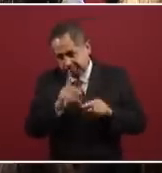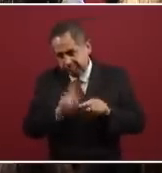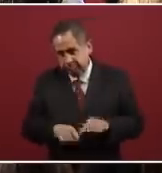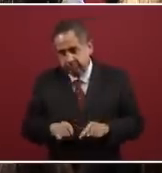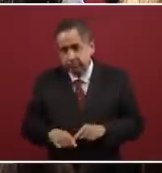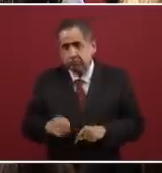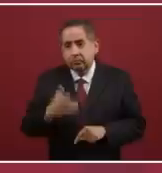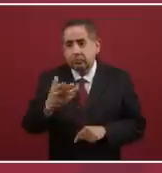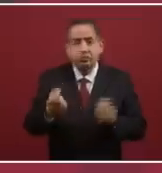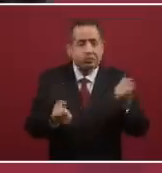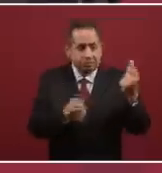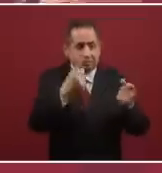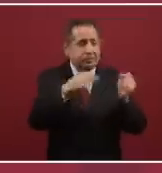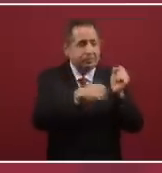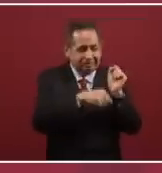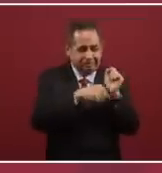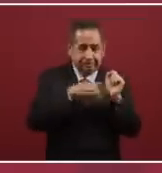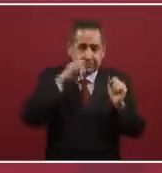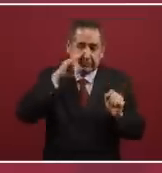se nos quedaron algunos,